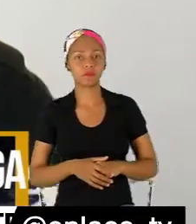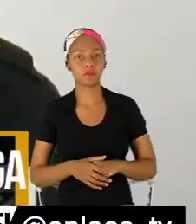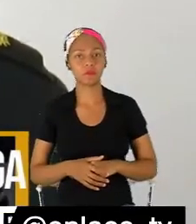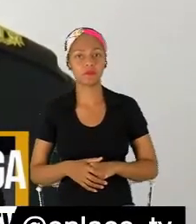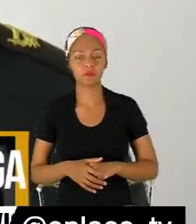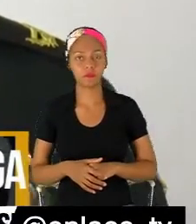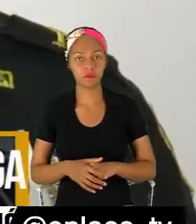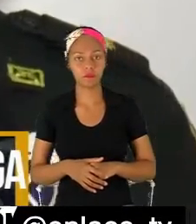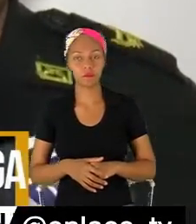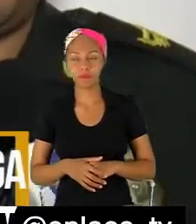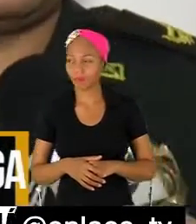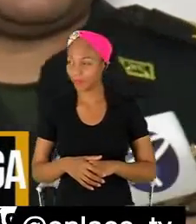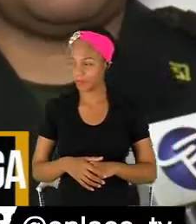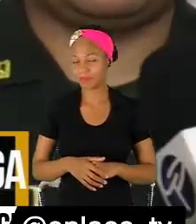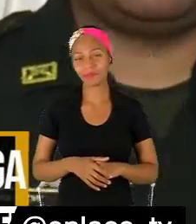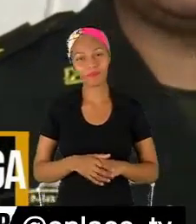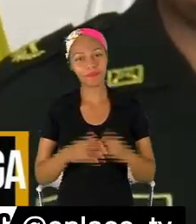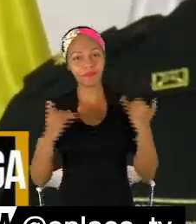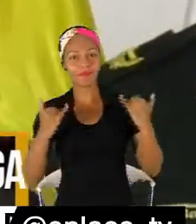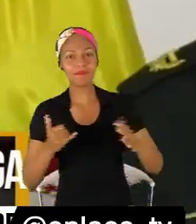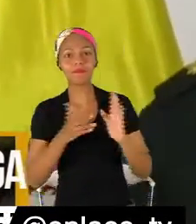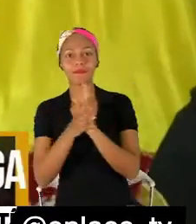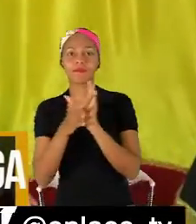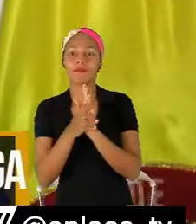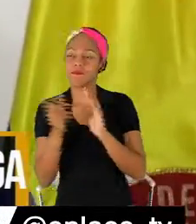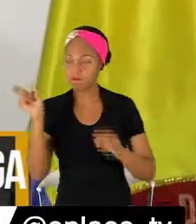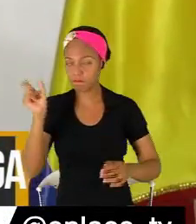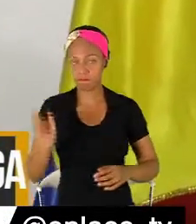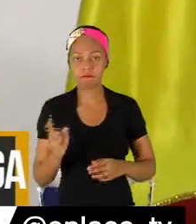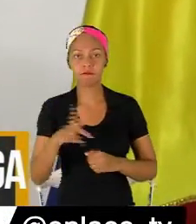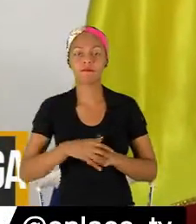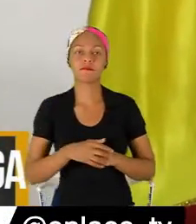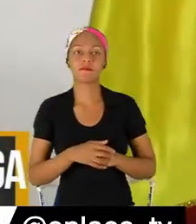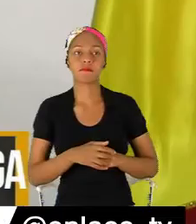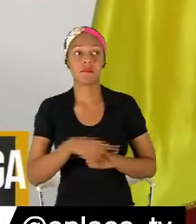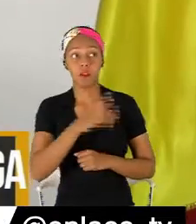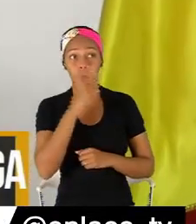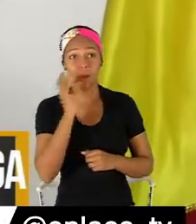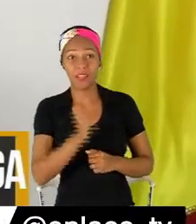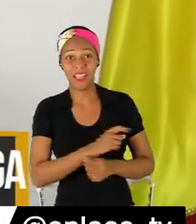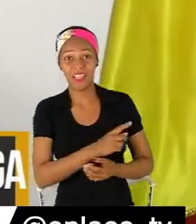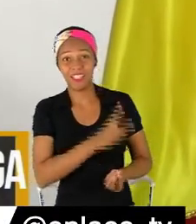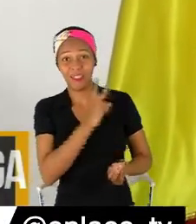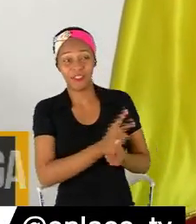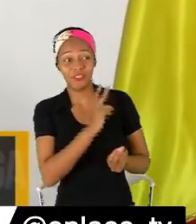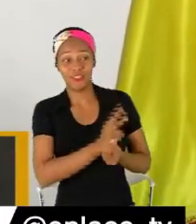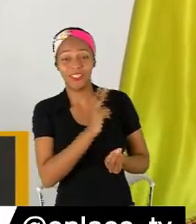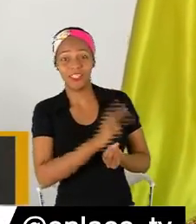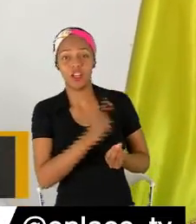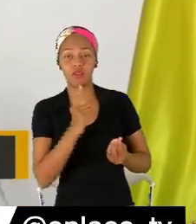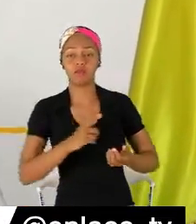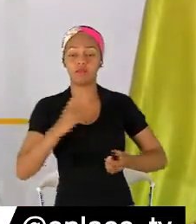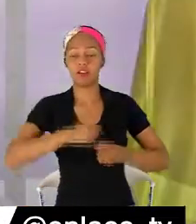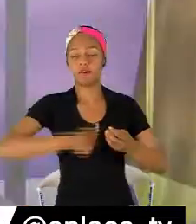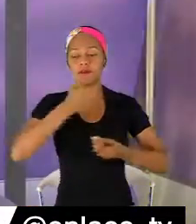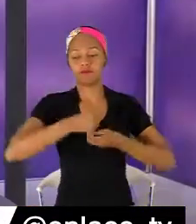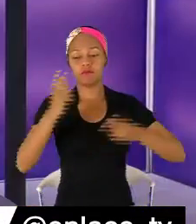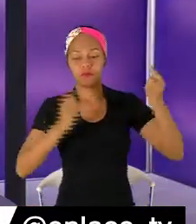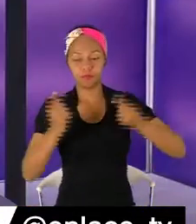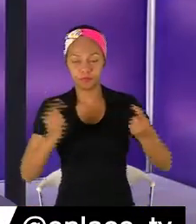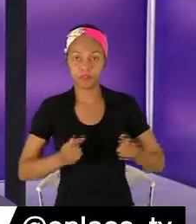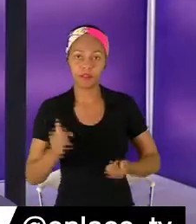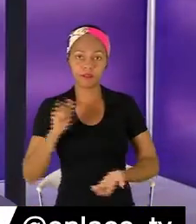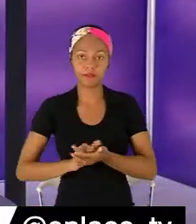hora en el comando de policía Barranca Bermeja sobre la captura de este jefe de finanzas del clan Úsuga. Continúen ustedes con más información. Muy buenas